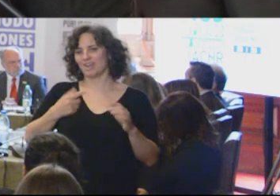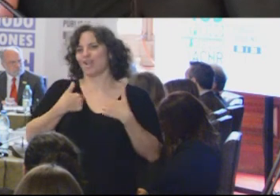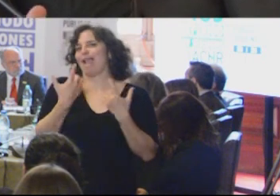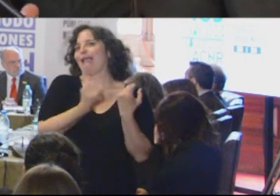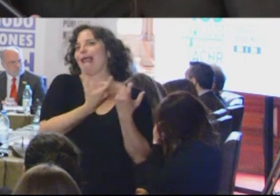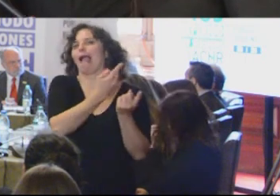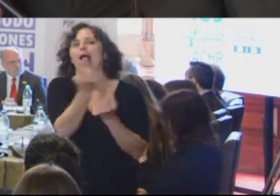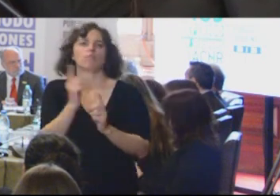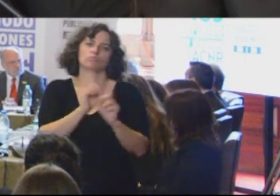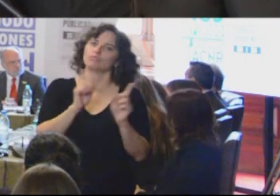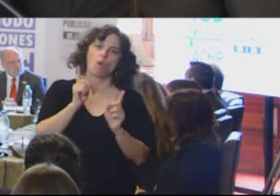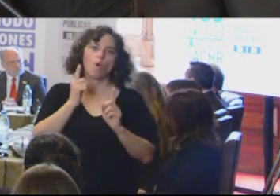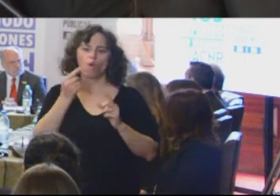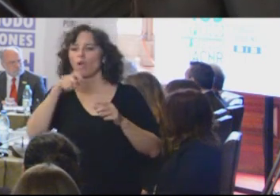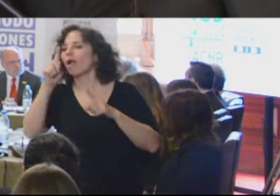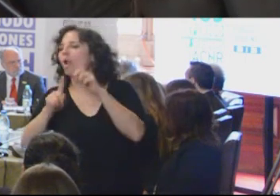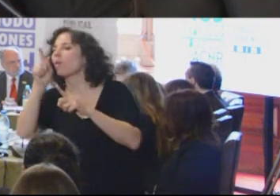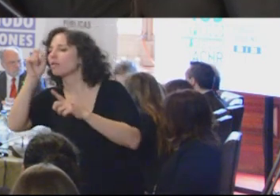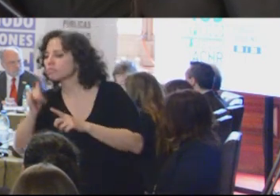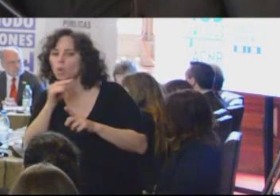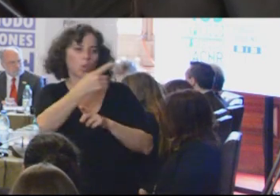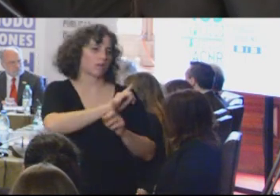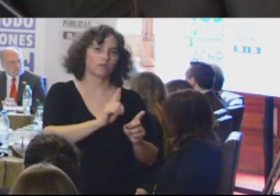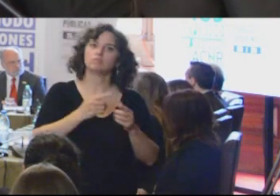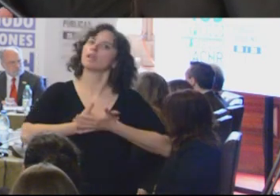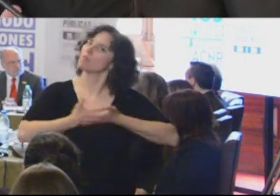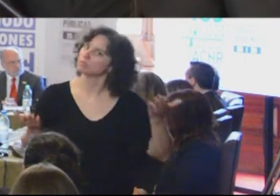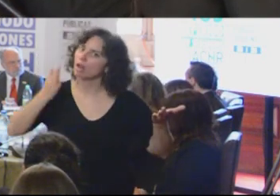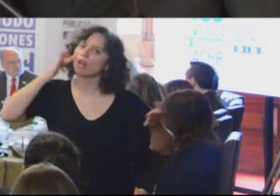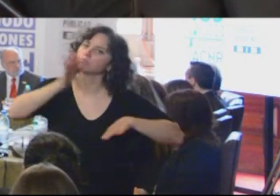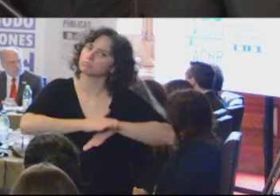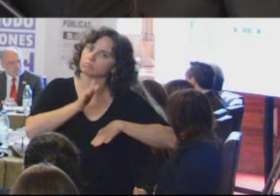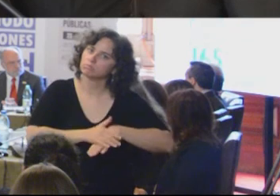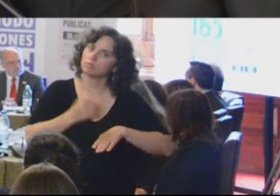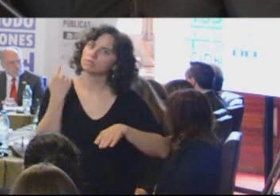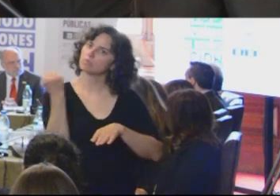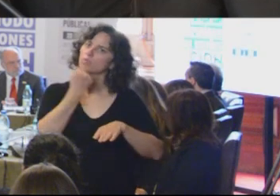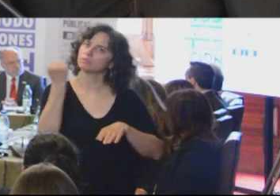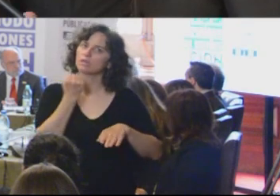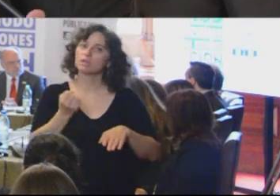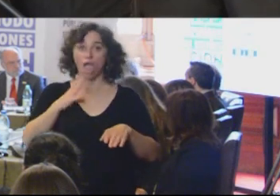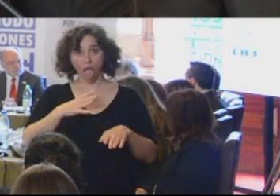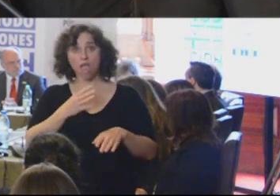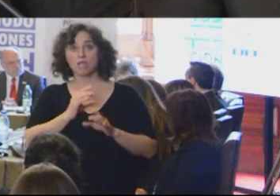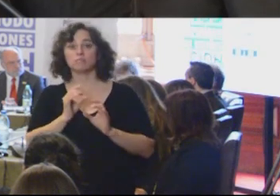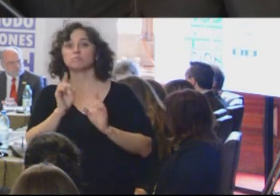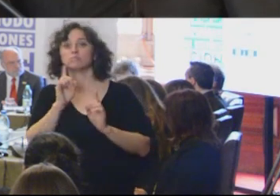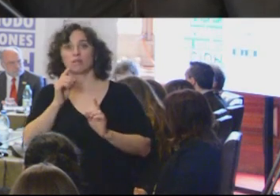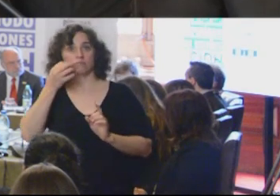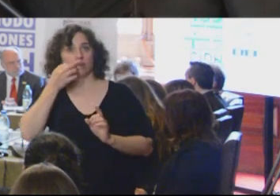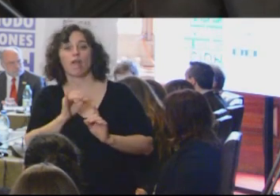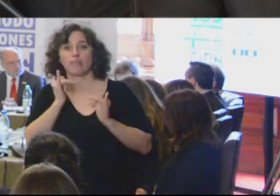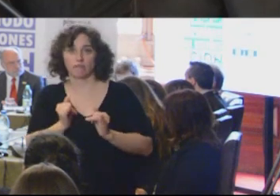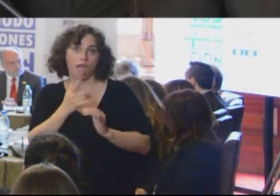condenado una u otra persona hay que demostrar la responsabilidad hay presunción de inocencia hay debido proceso